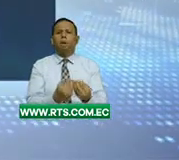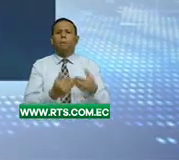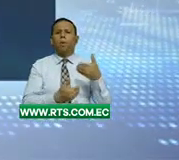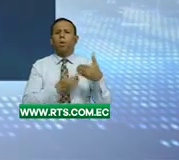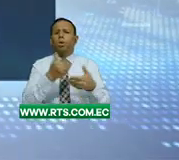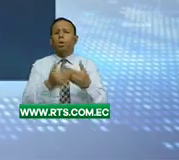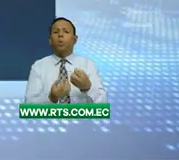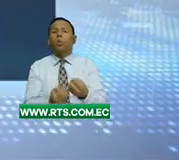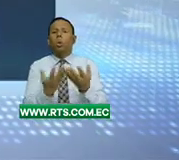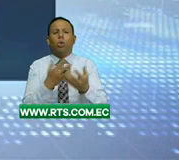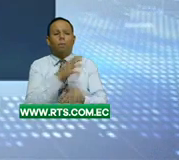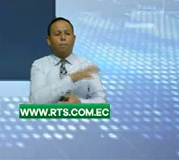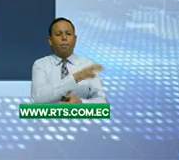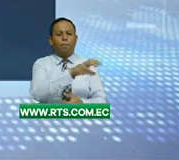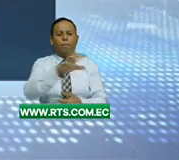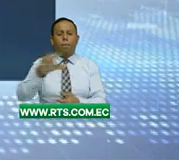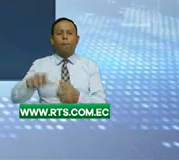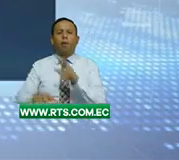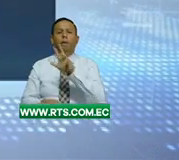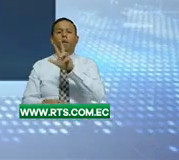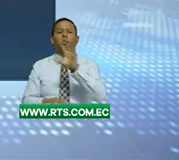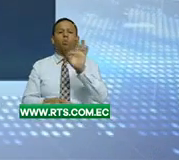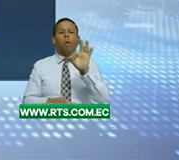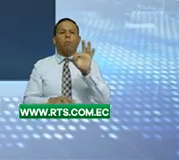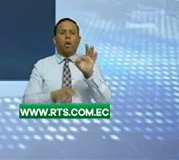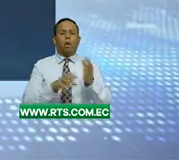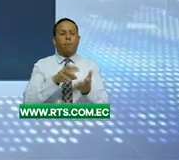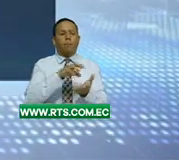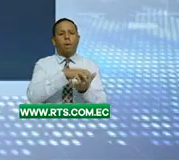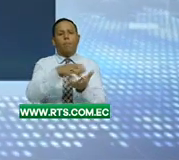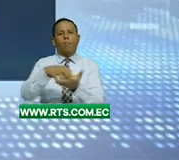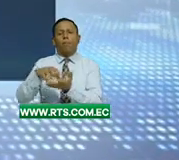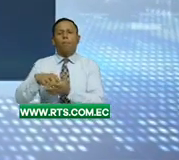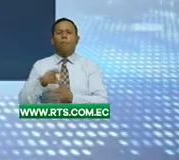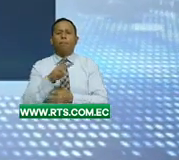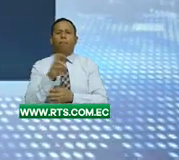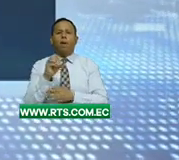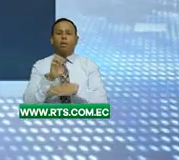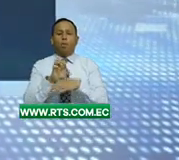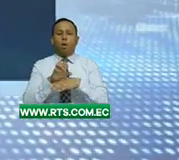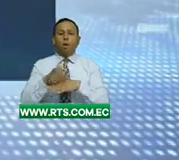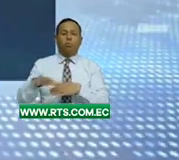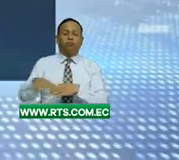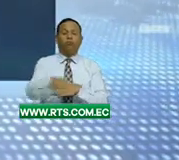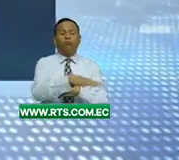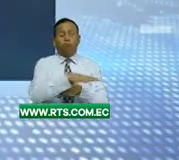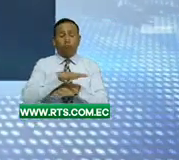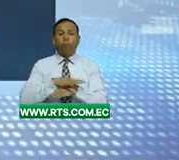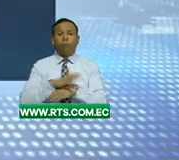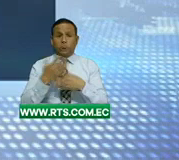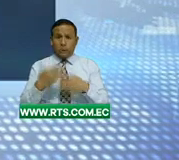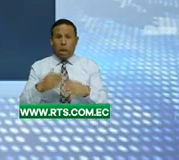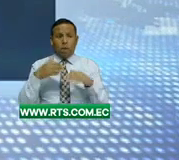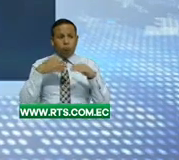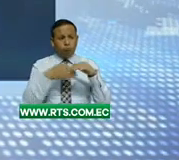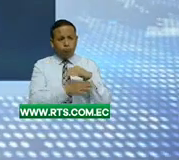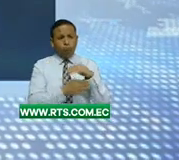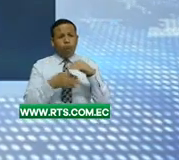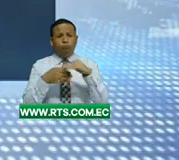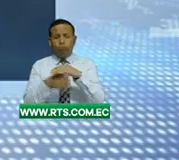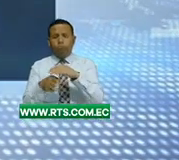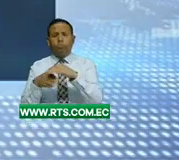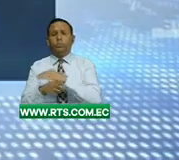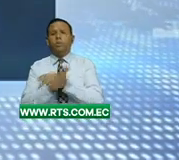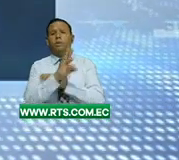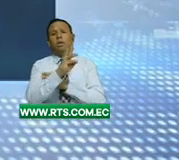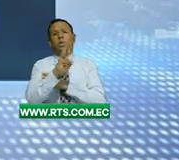libertad, ubicados en 20 provincias del Ecuador. Allí se instalaron 62 juntas receptoras